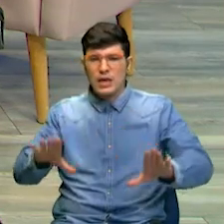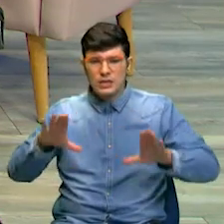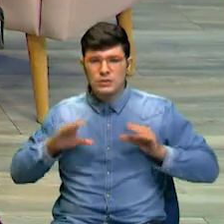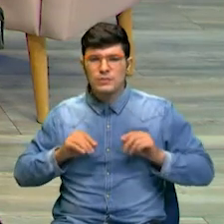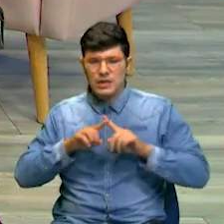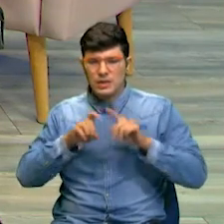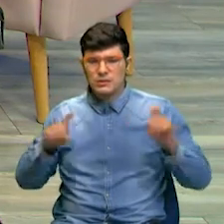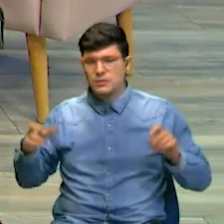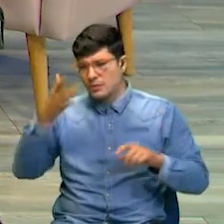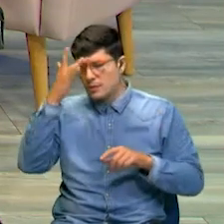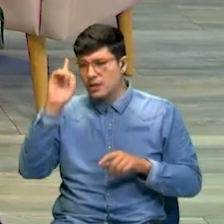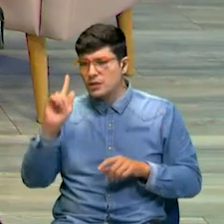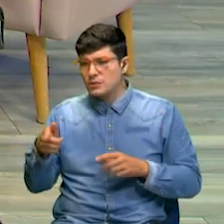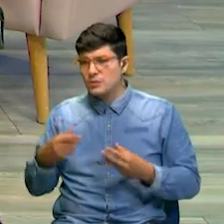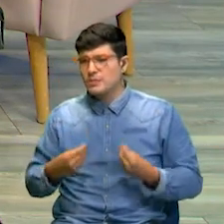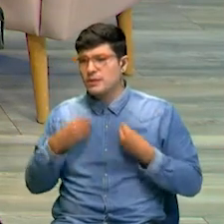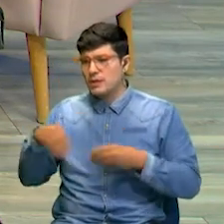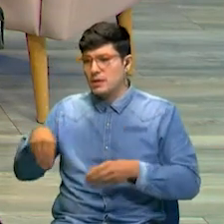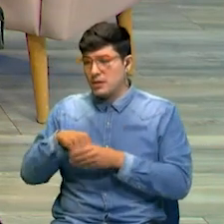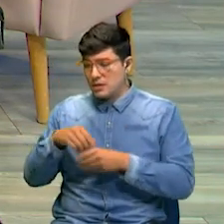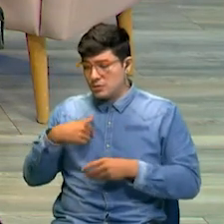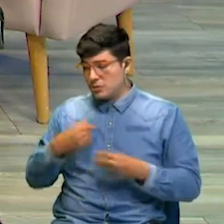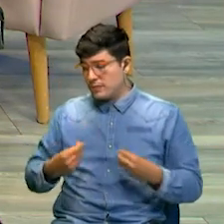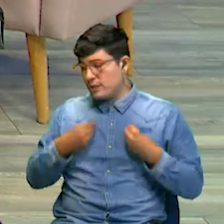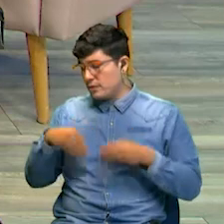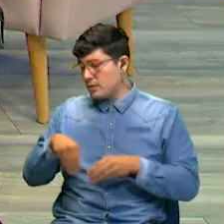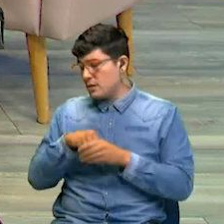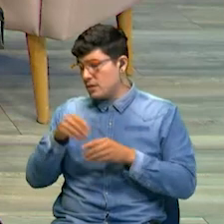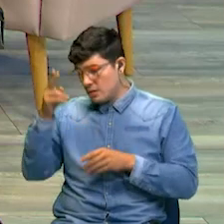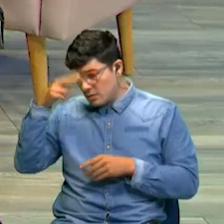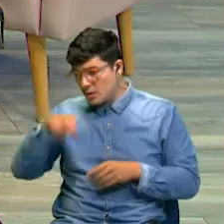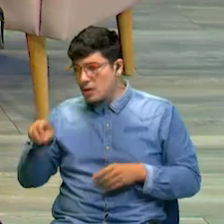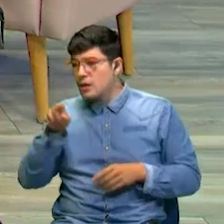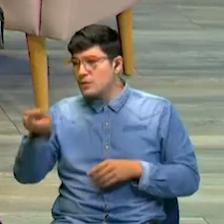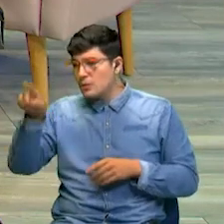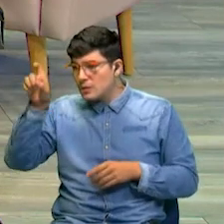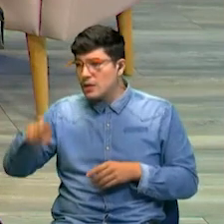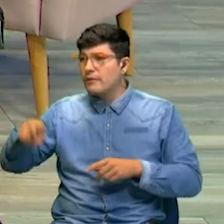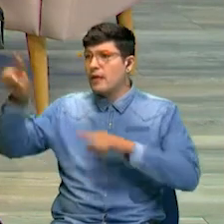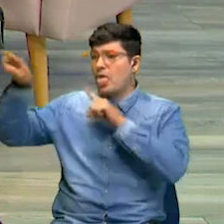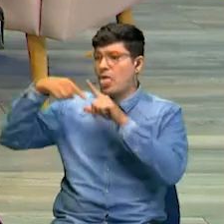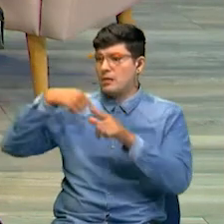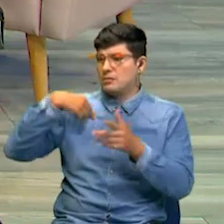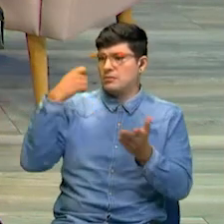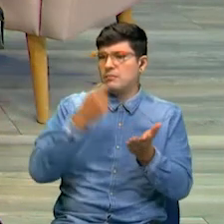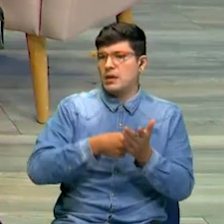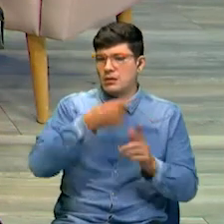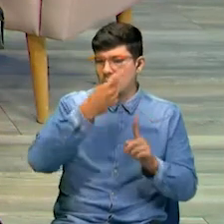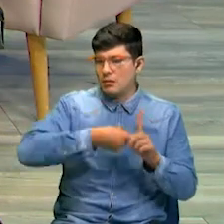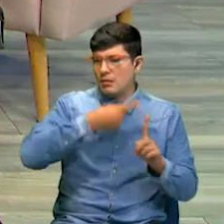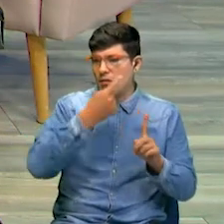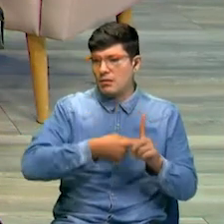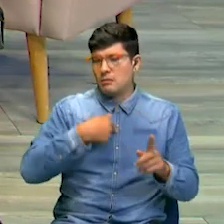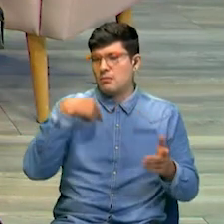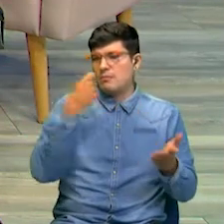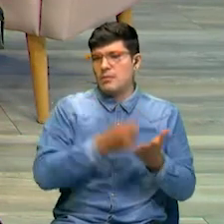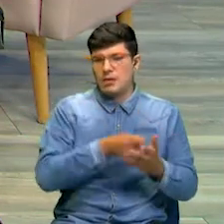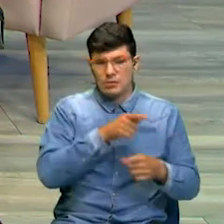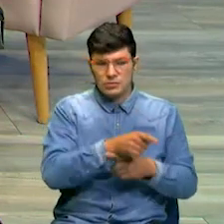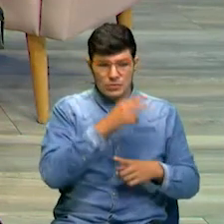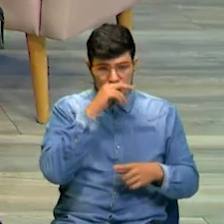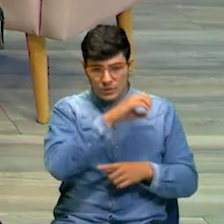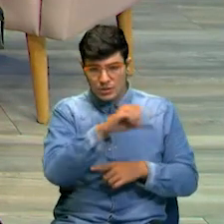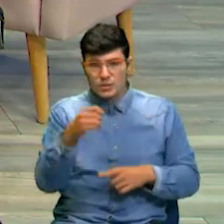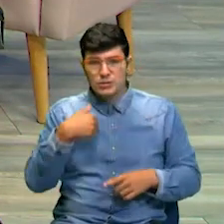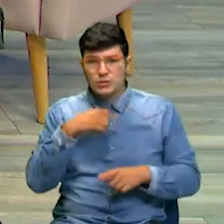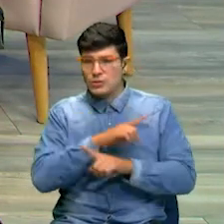porque está viviendo con ellos, entonces le dice, yo estoy viviendo con ellos, entonces usted es la que me tiene que mandar a mí para las cosas de los niños, y yo no tengo